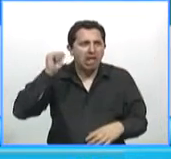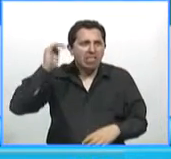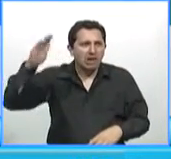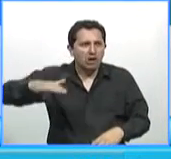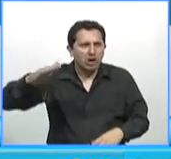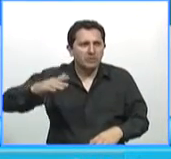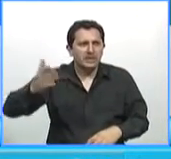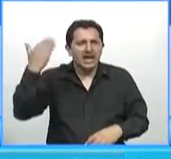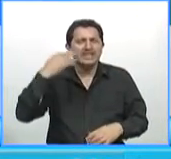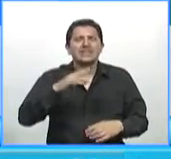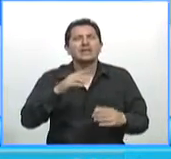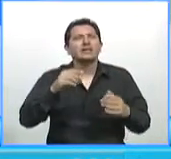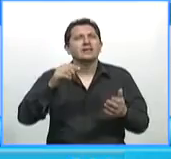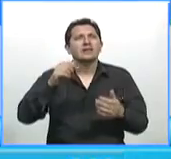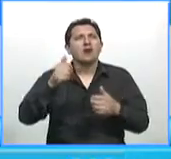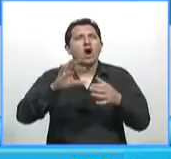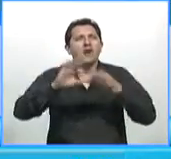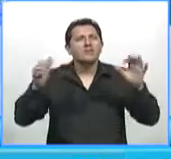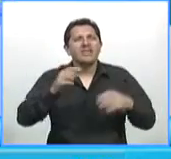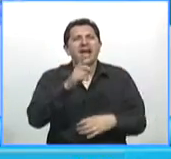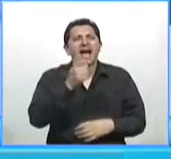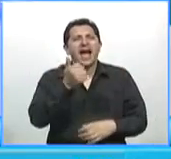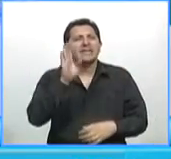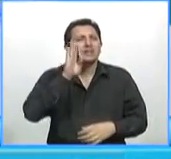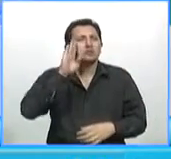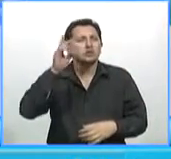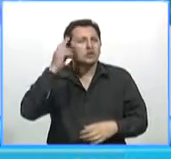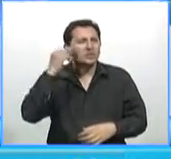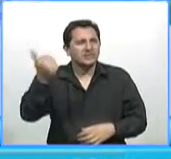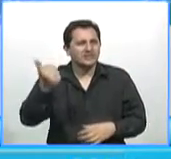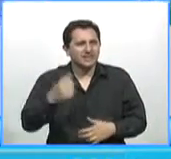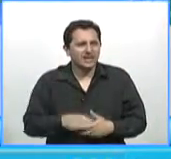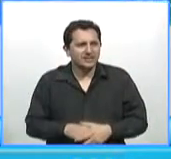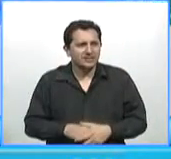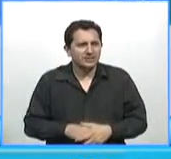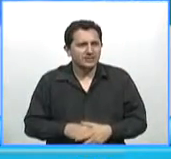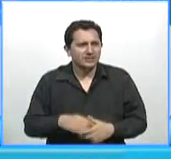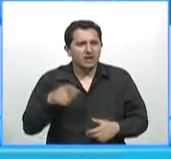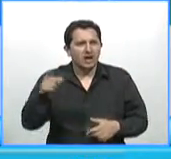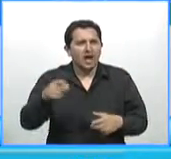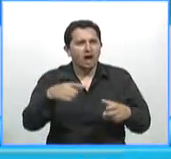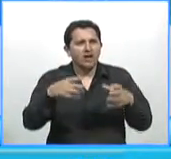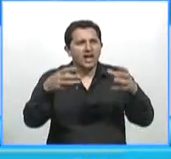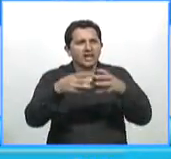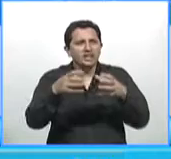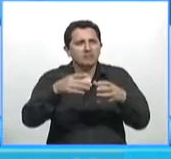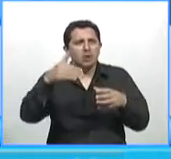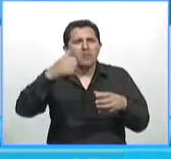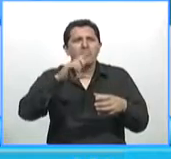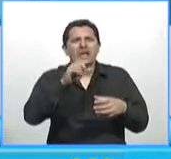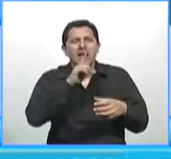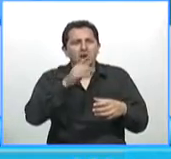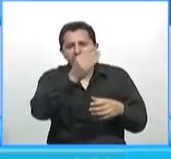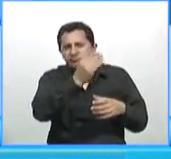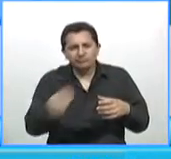en Atlanta 96. Y cómo sufro hoy con Saint Catherine, que se nos va el descenso y la doctora Margolot, que en el